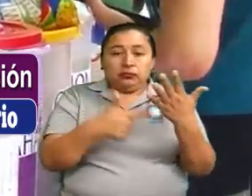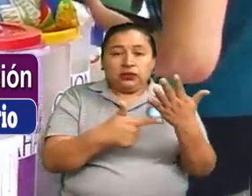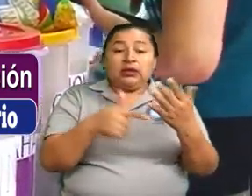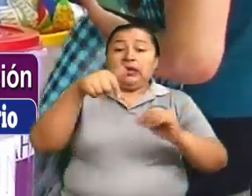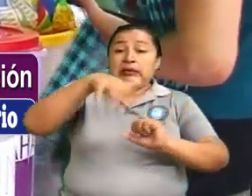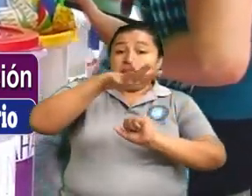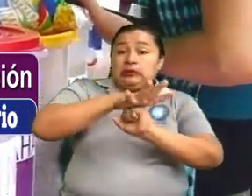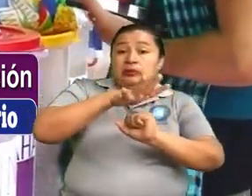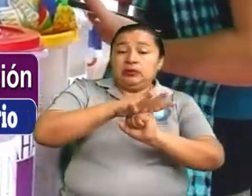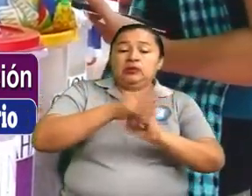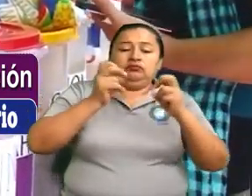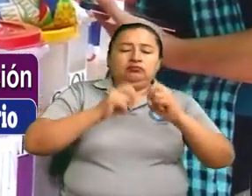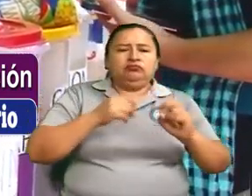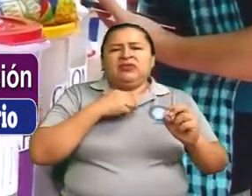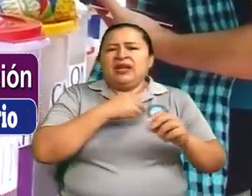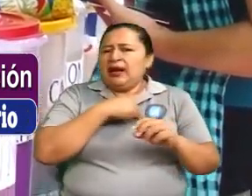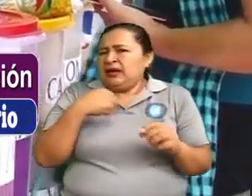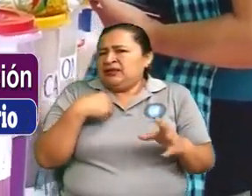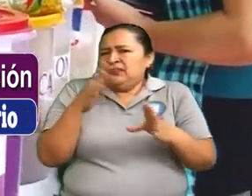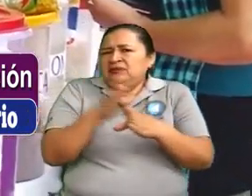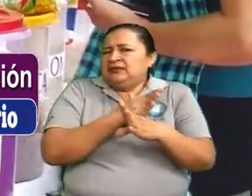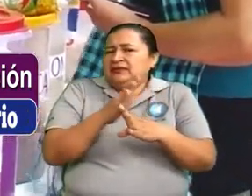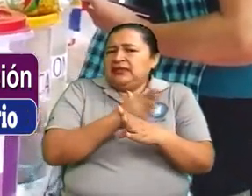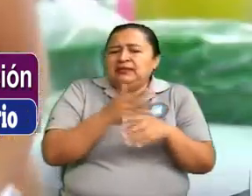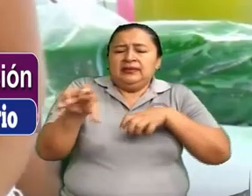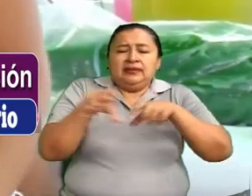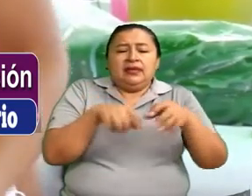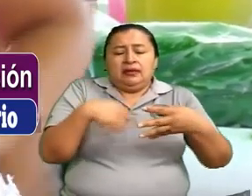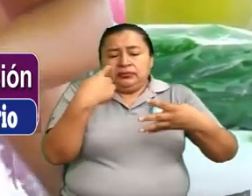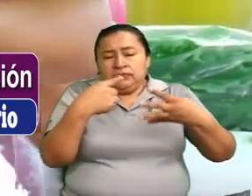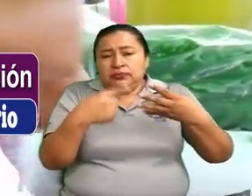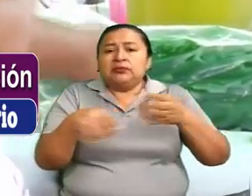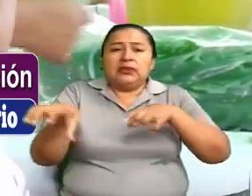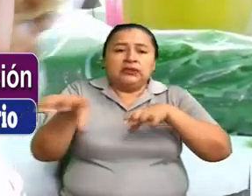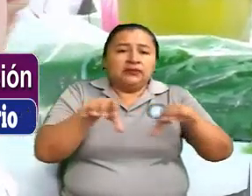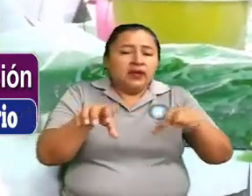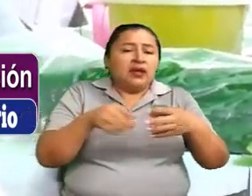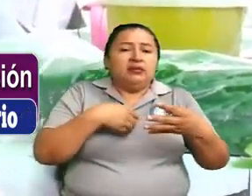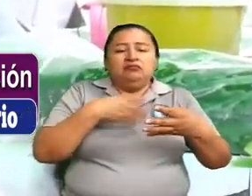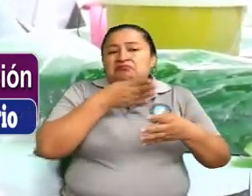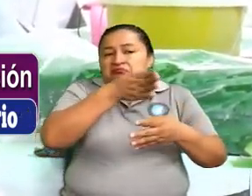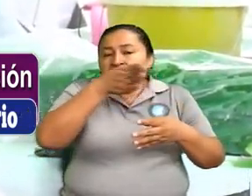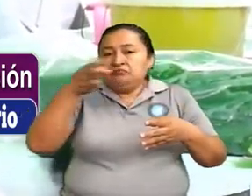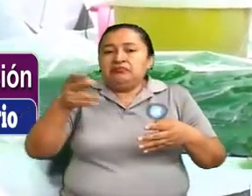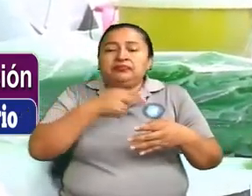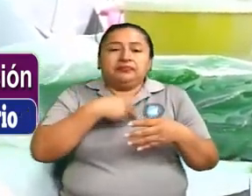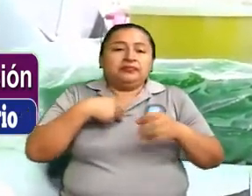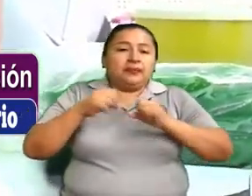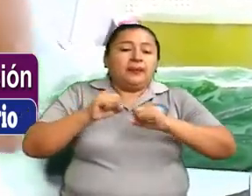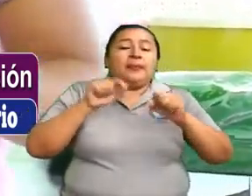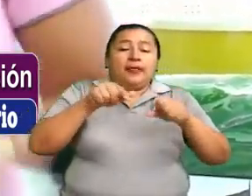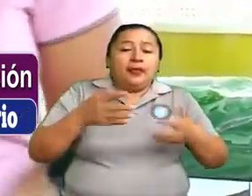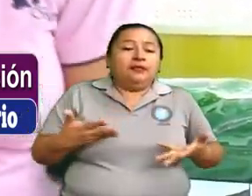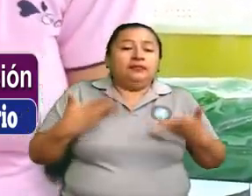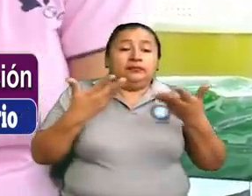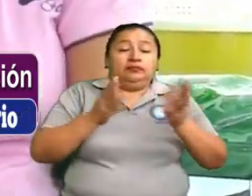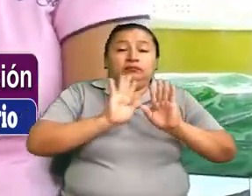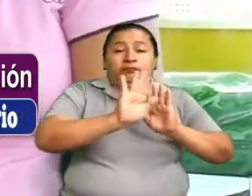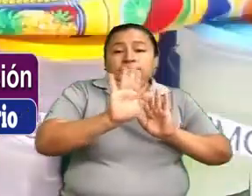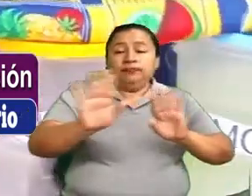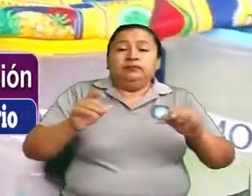comisión está haciendo una serie de actividades, de acciones en precisamente en ese posicionamiento de